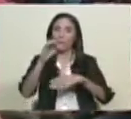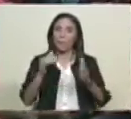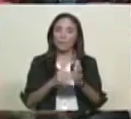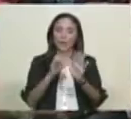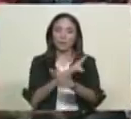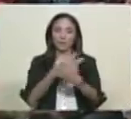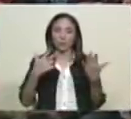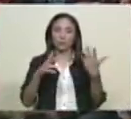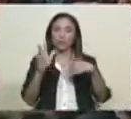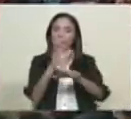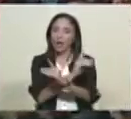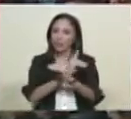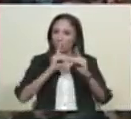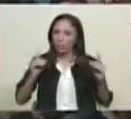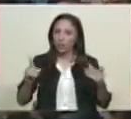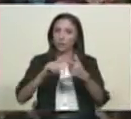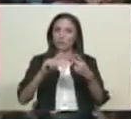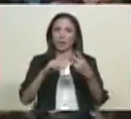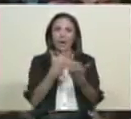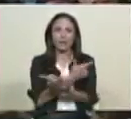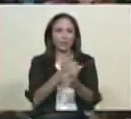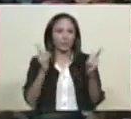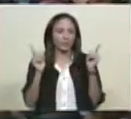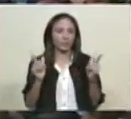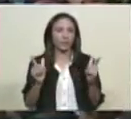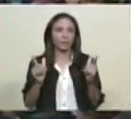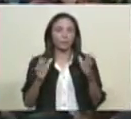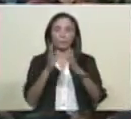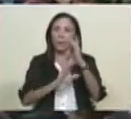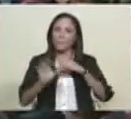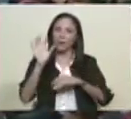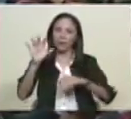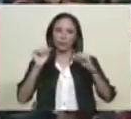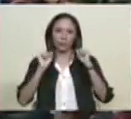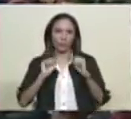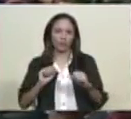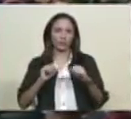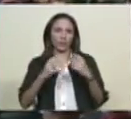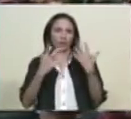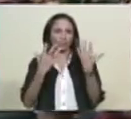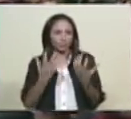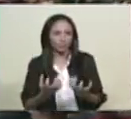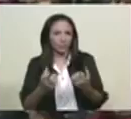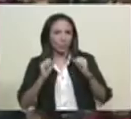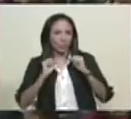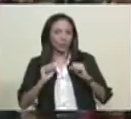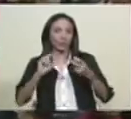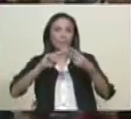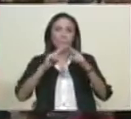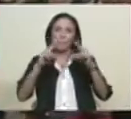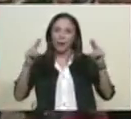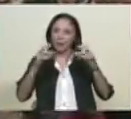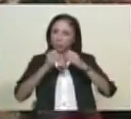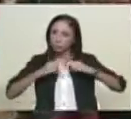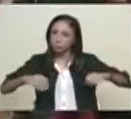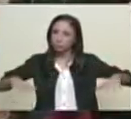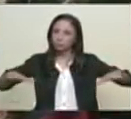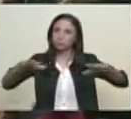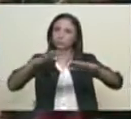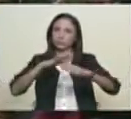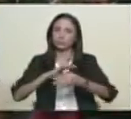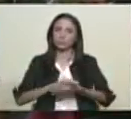en democracia, en libertad, con un país fuerte, sólido, en paz.